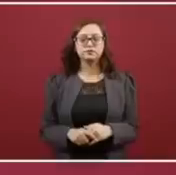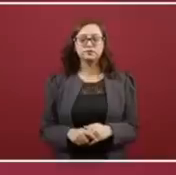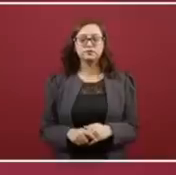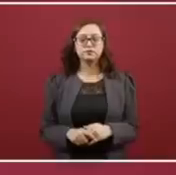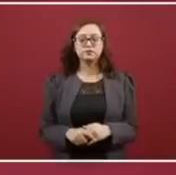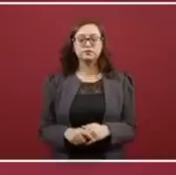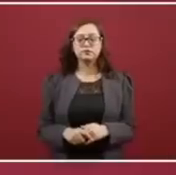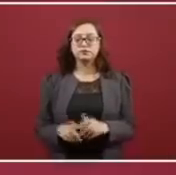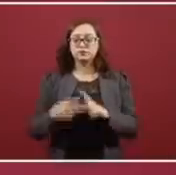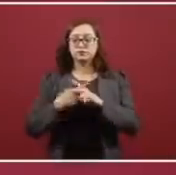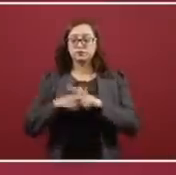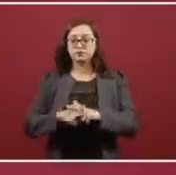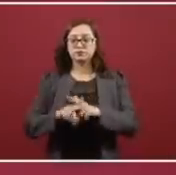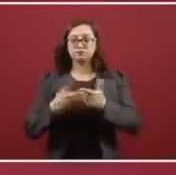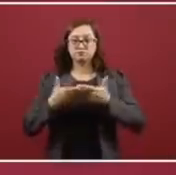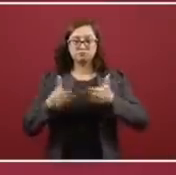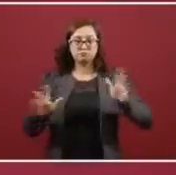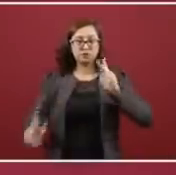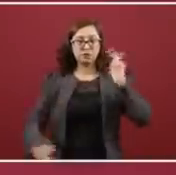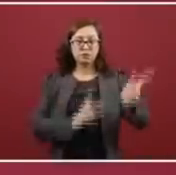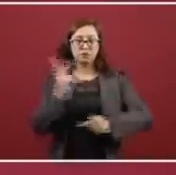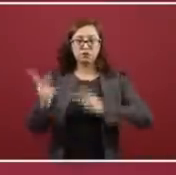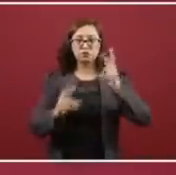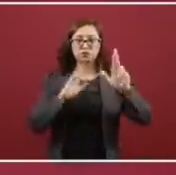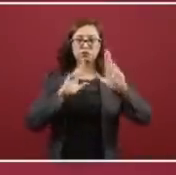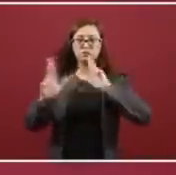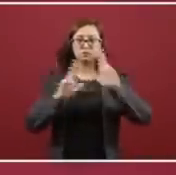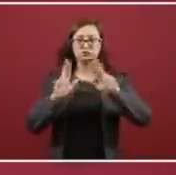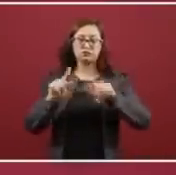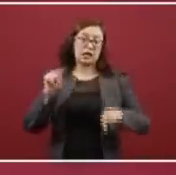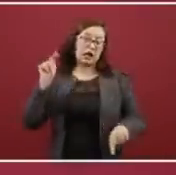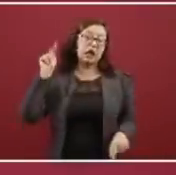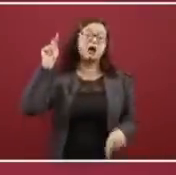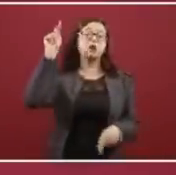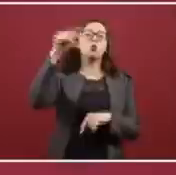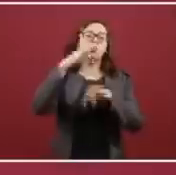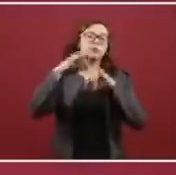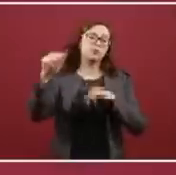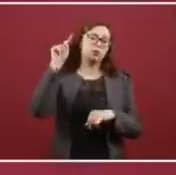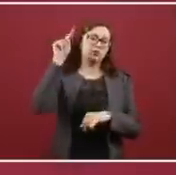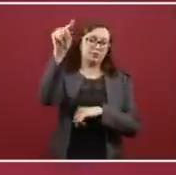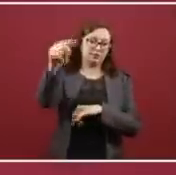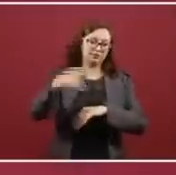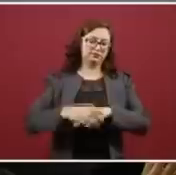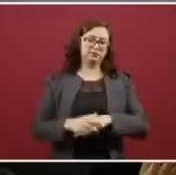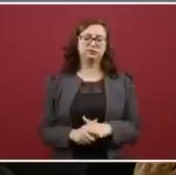la sesión de preguntas y después vámonos hasta menos atrás